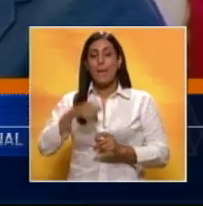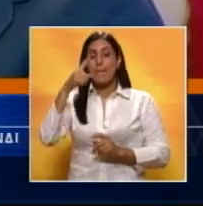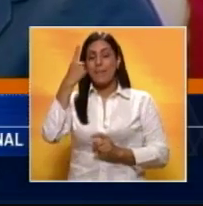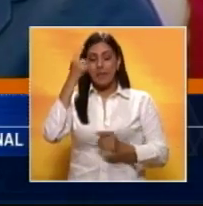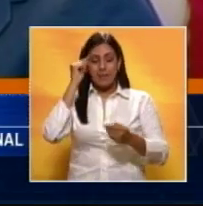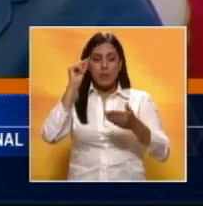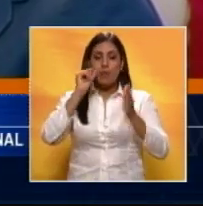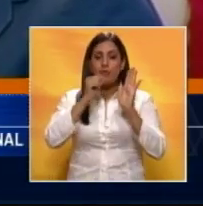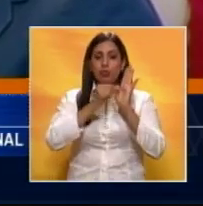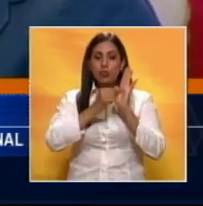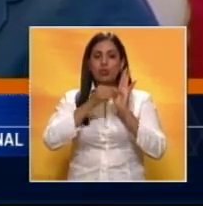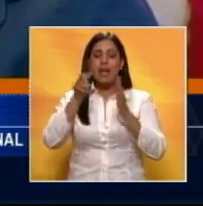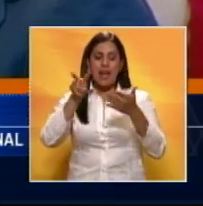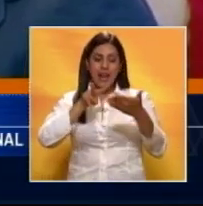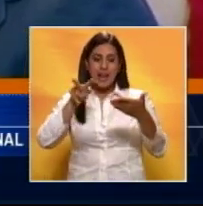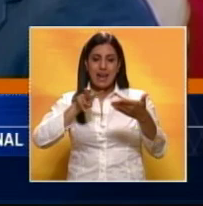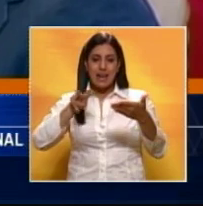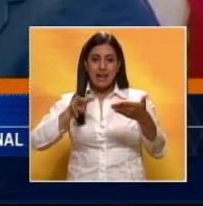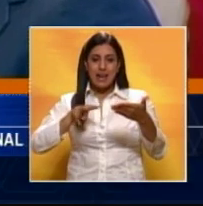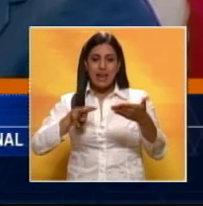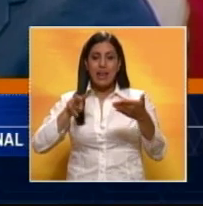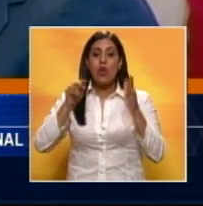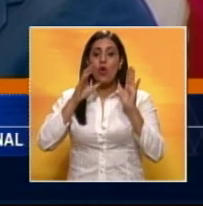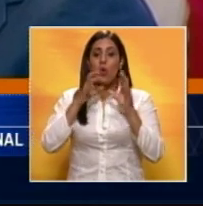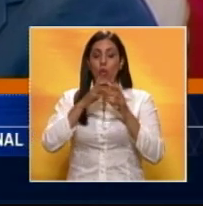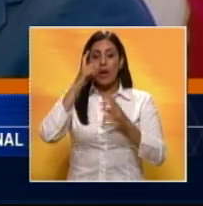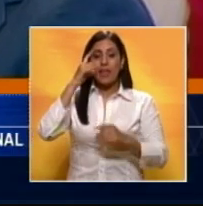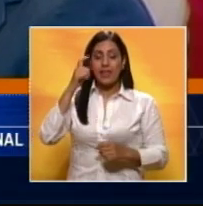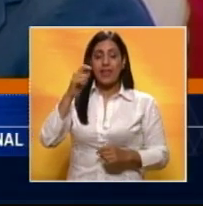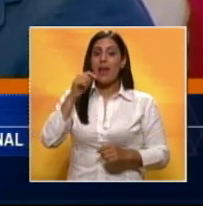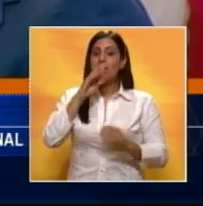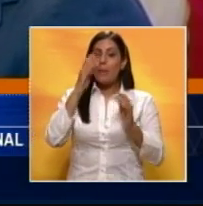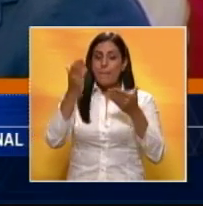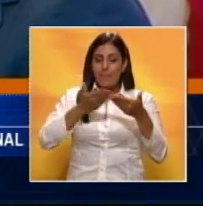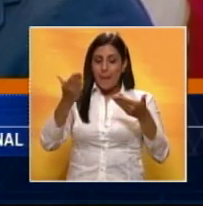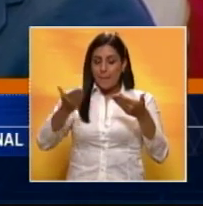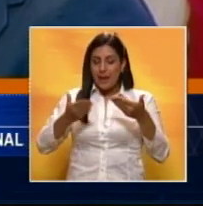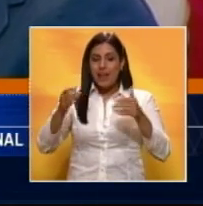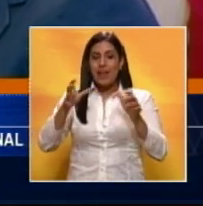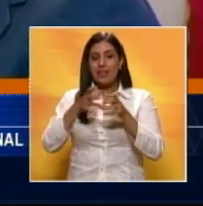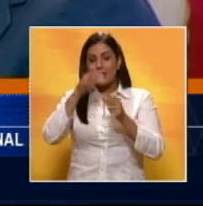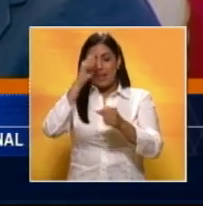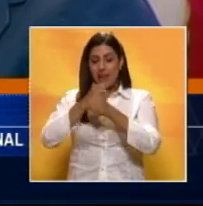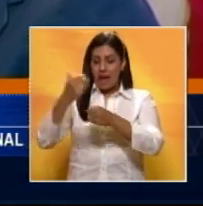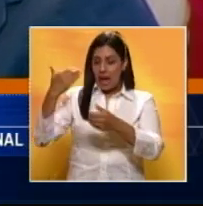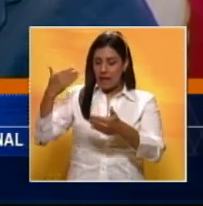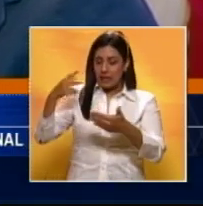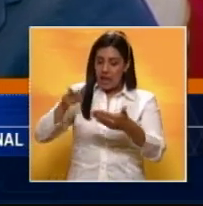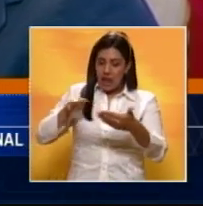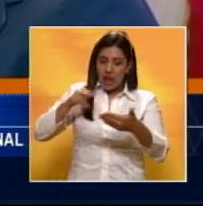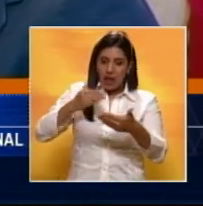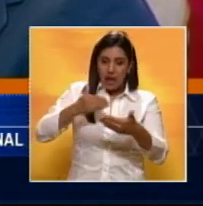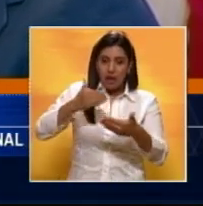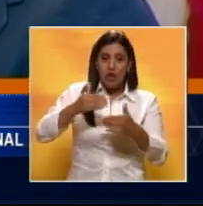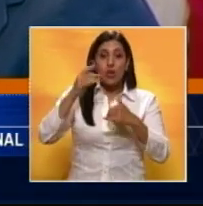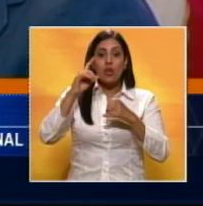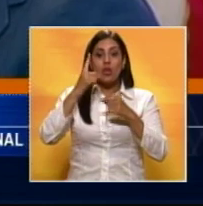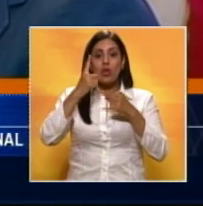primer punto, se leyó en la agenda del día las actas de las sesiones anteriores, y